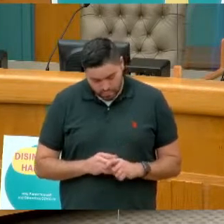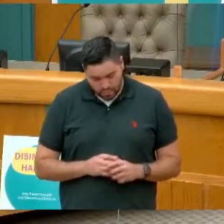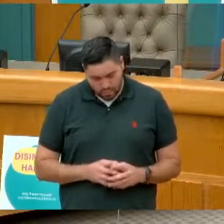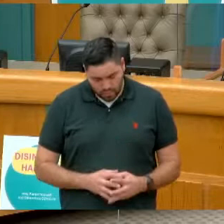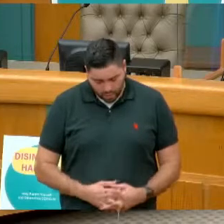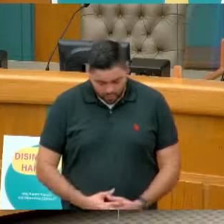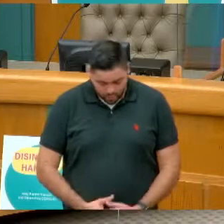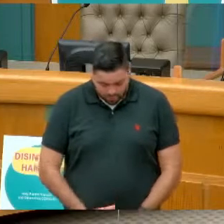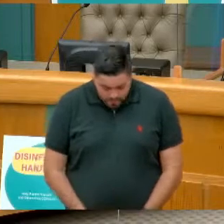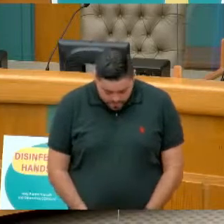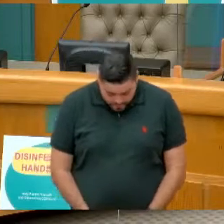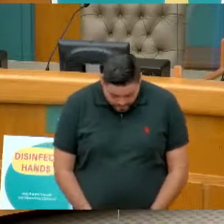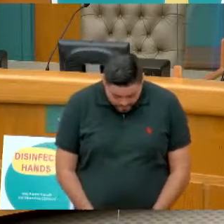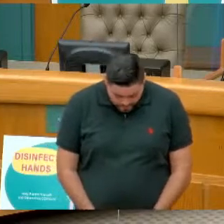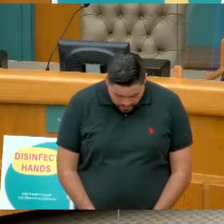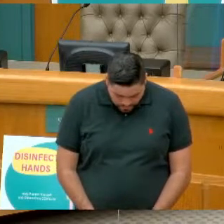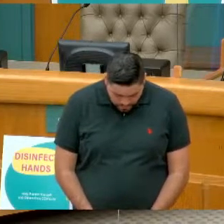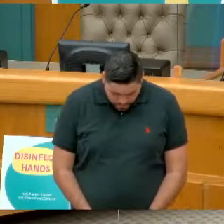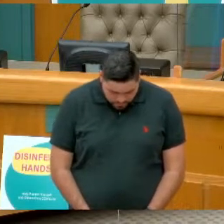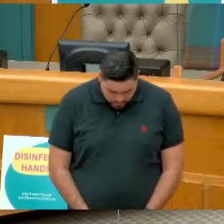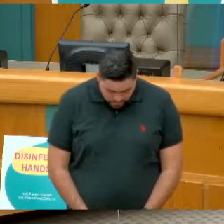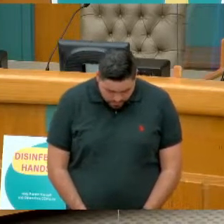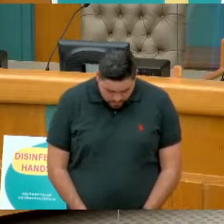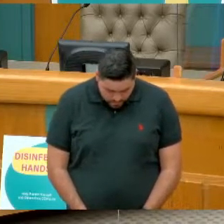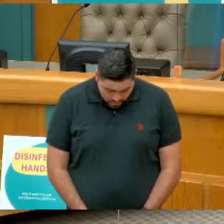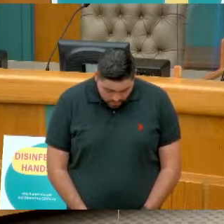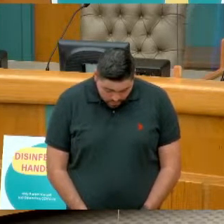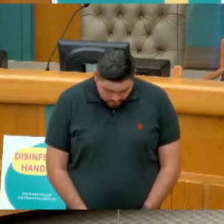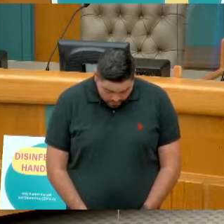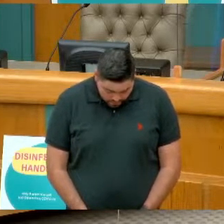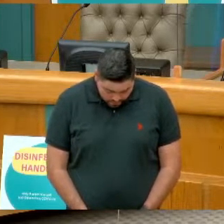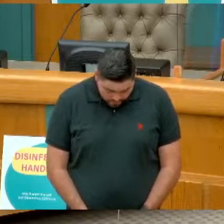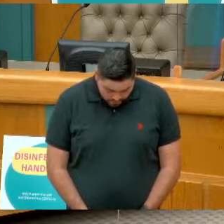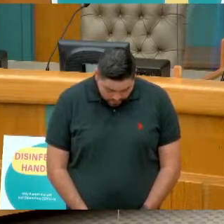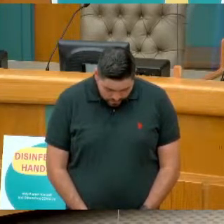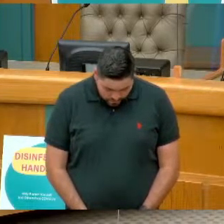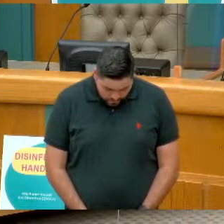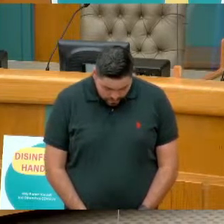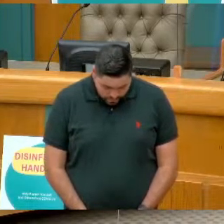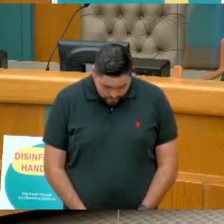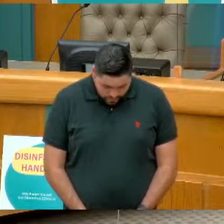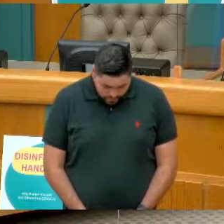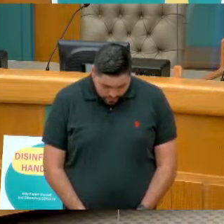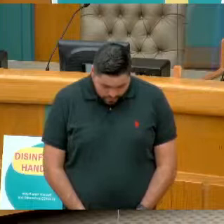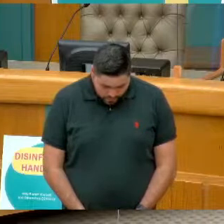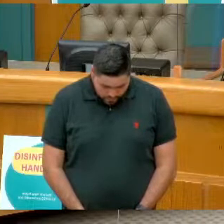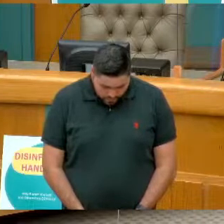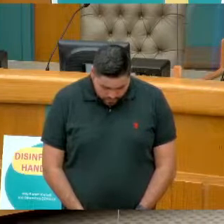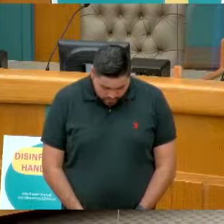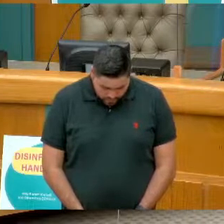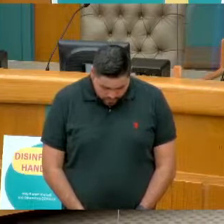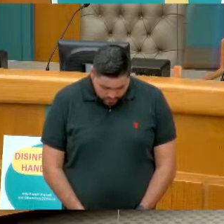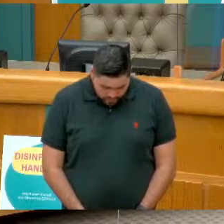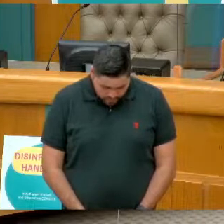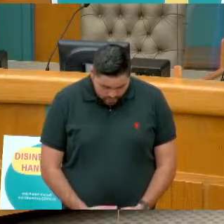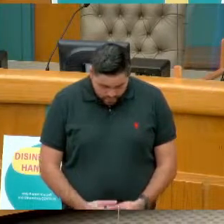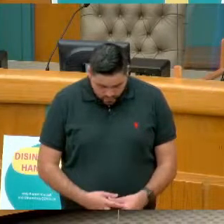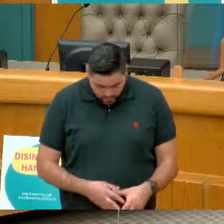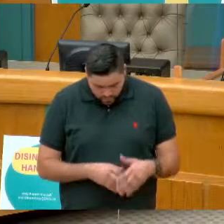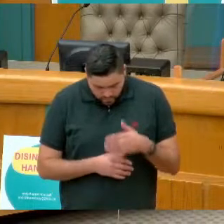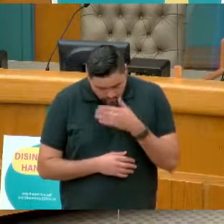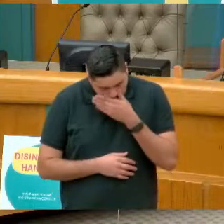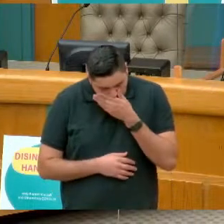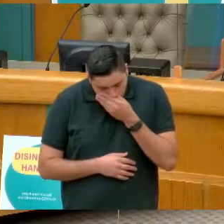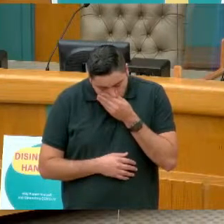Para cualquier paciente con el virus, nuestra clínica ambulatoria está abierta de lunes a viernes de 8 a 5. Se recomienda a los pacientes llamen